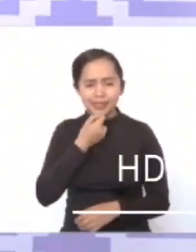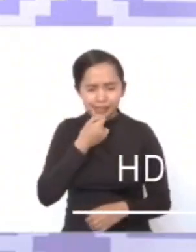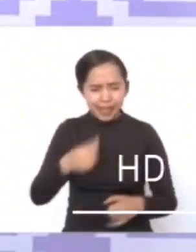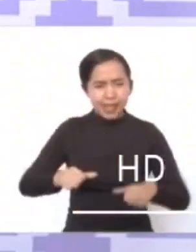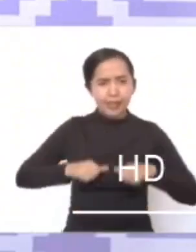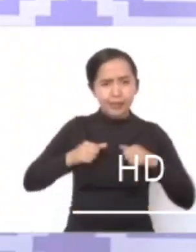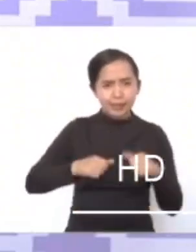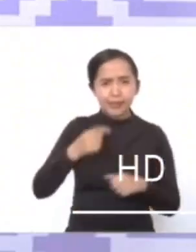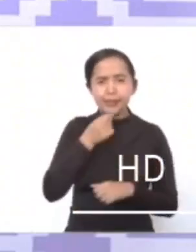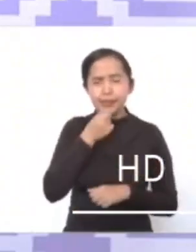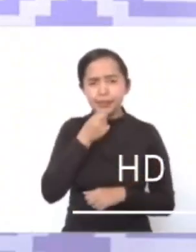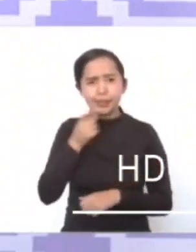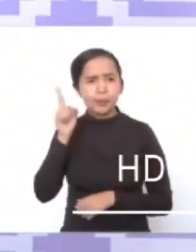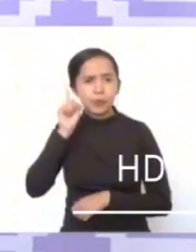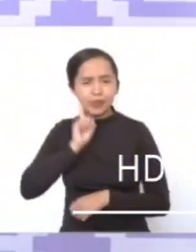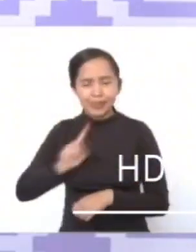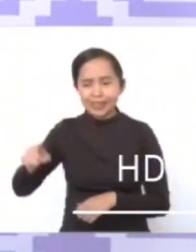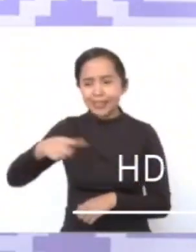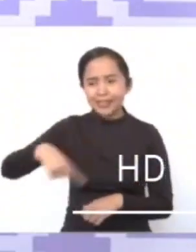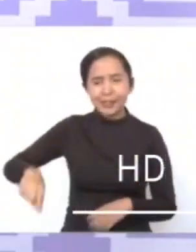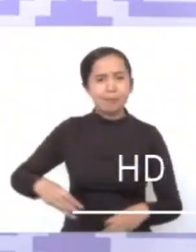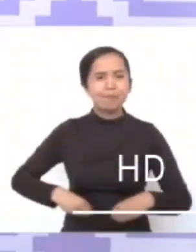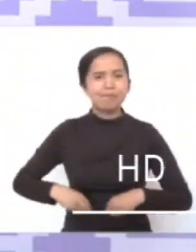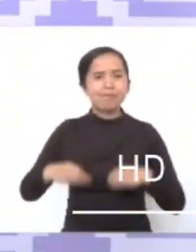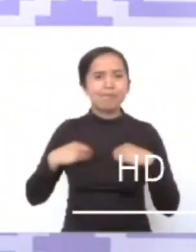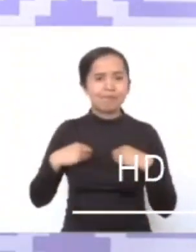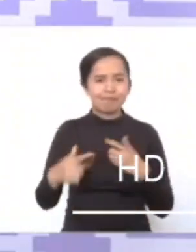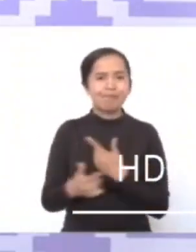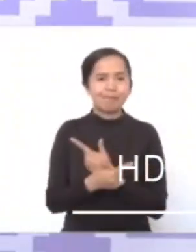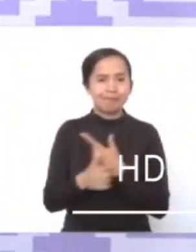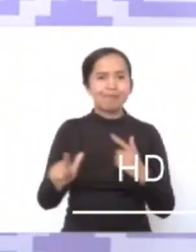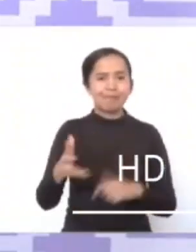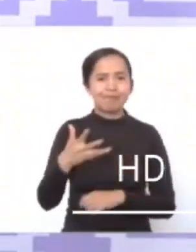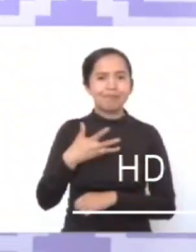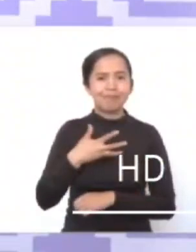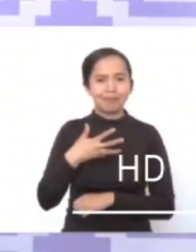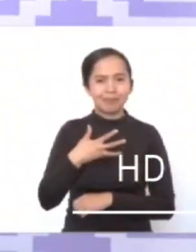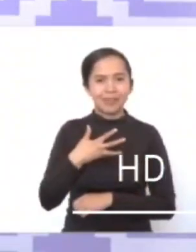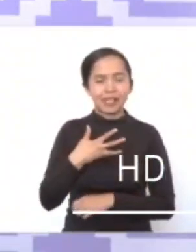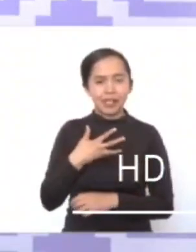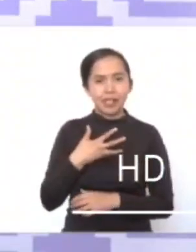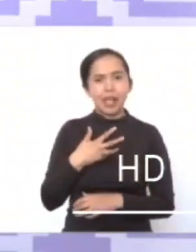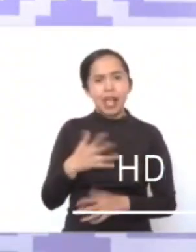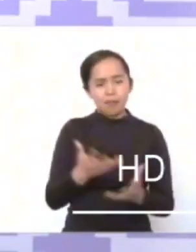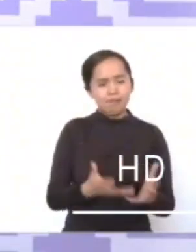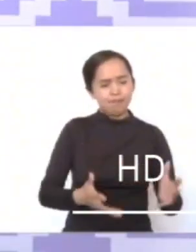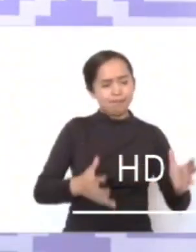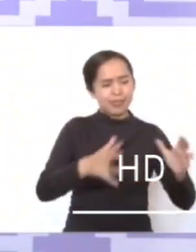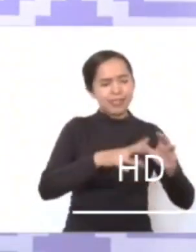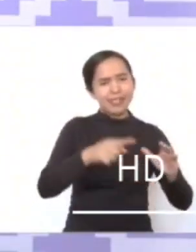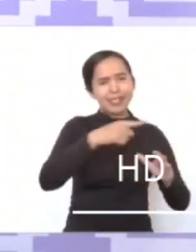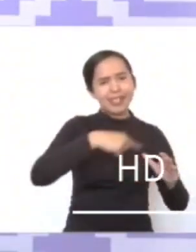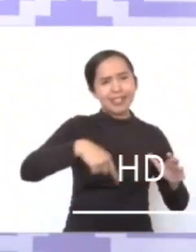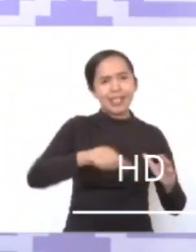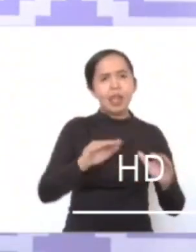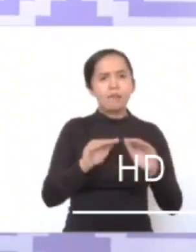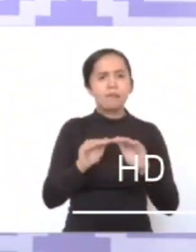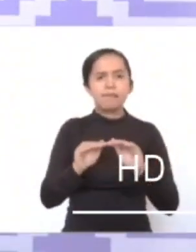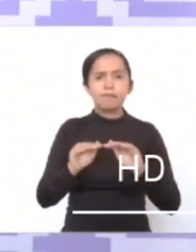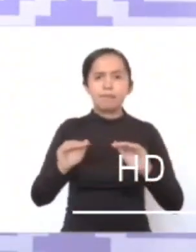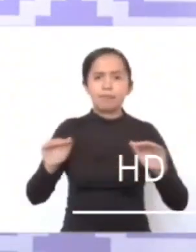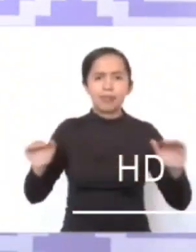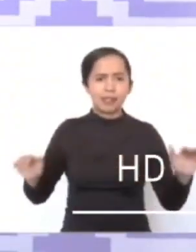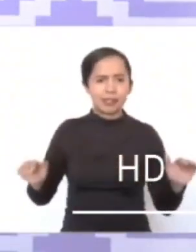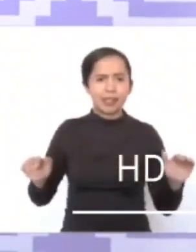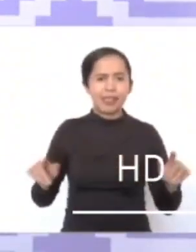mujeres puedan vivir libres de violencia. Por un mundo donde seamos socialmente iguales,